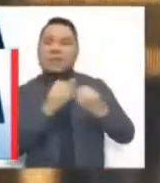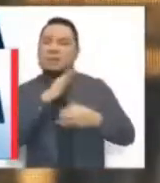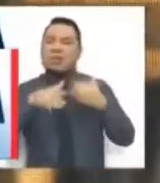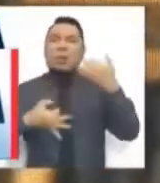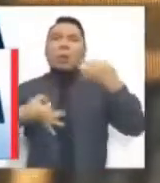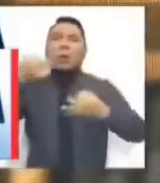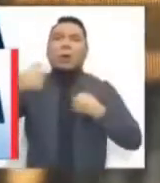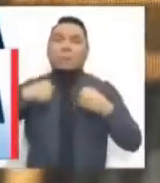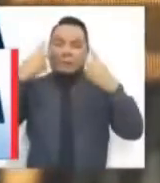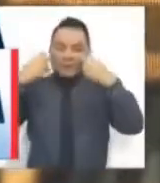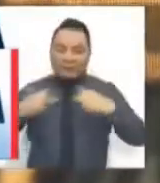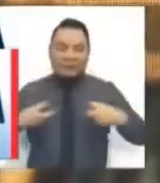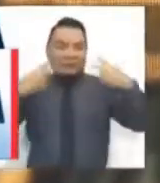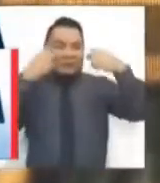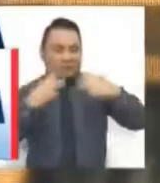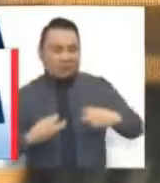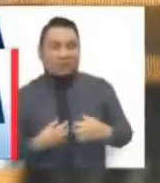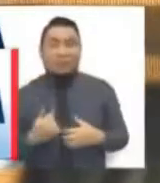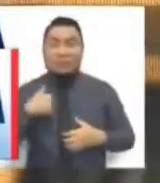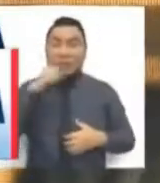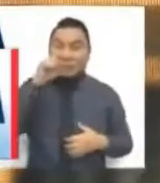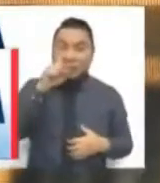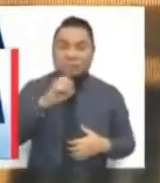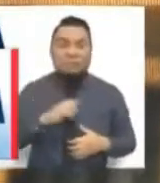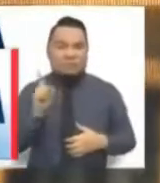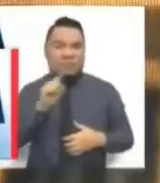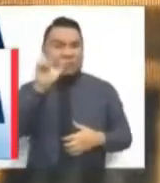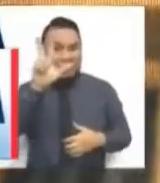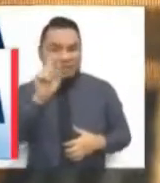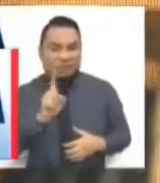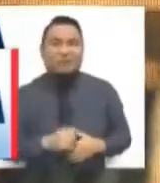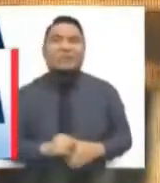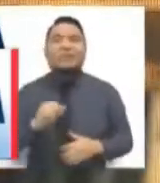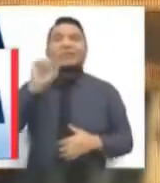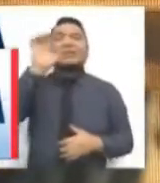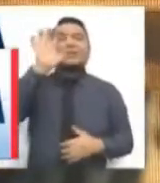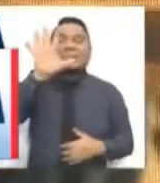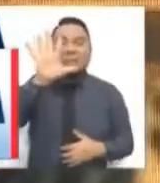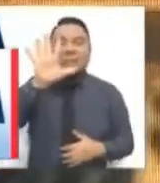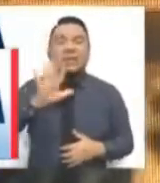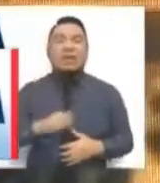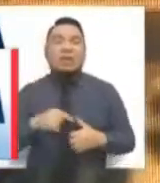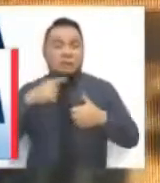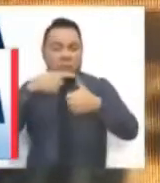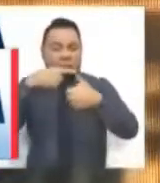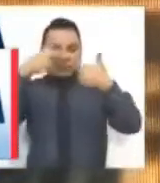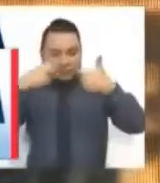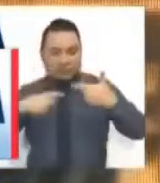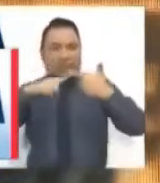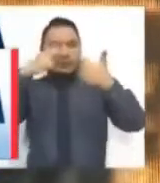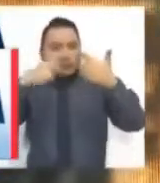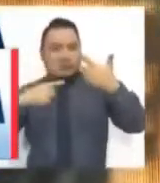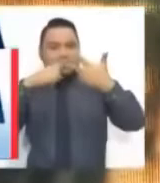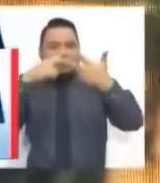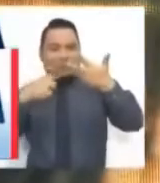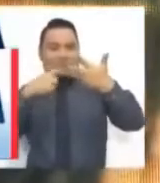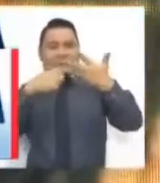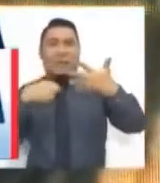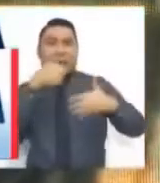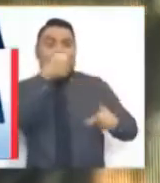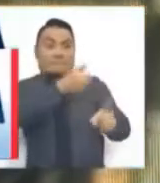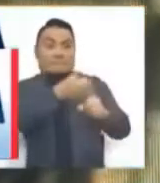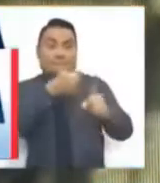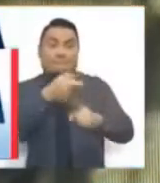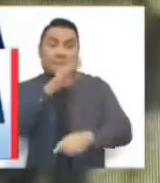familia. Y le puedo decir que no uno, no tres, sino 5 peritos contratados por el propio